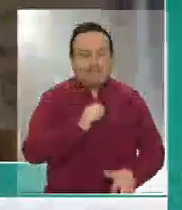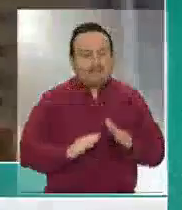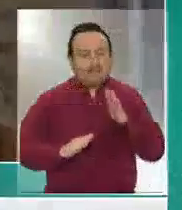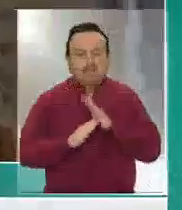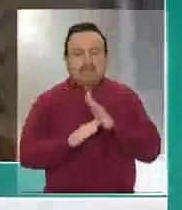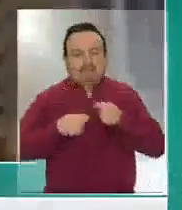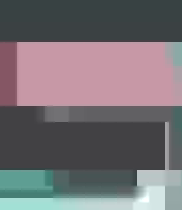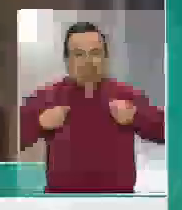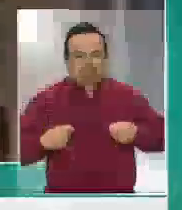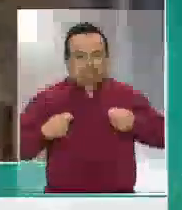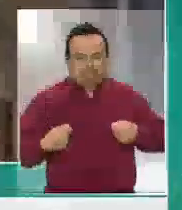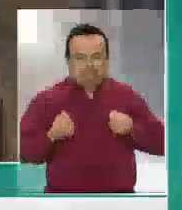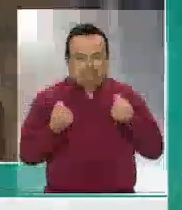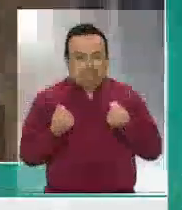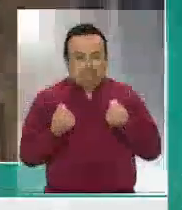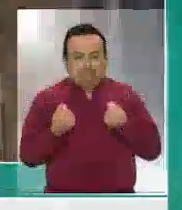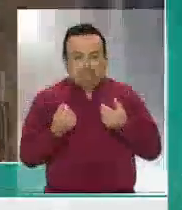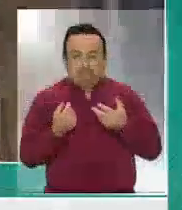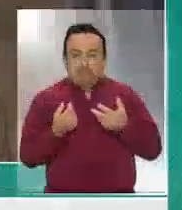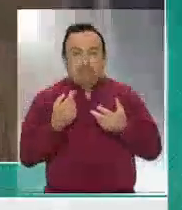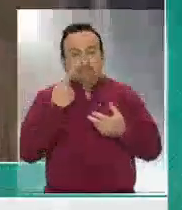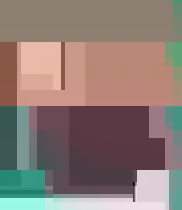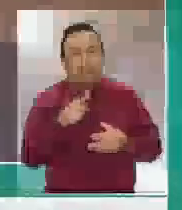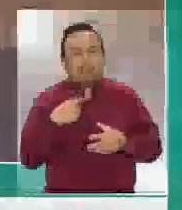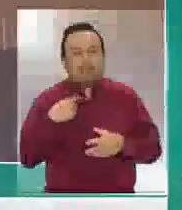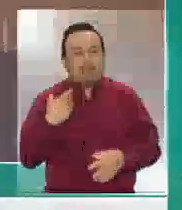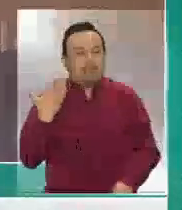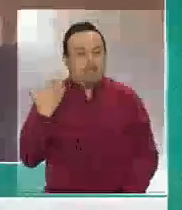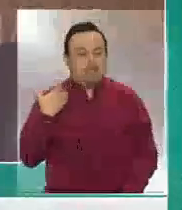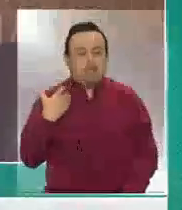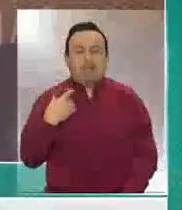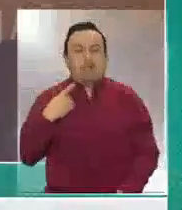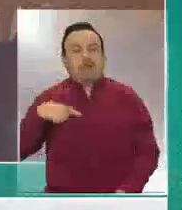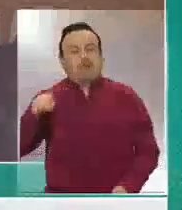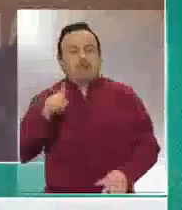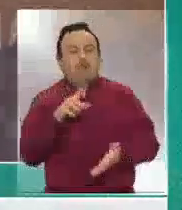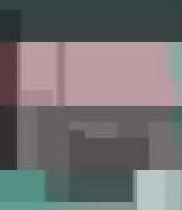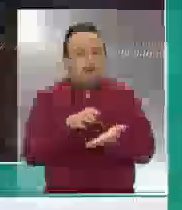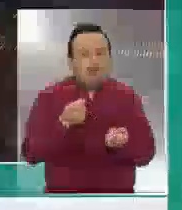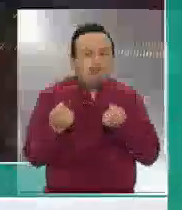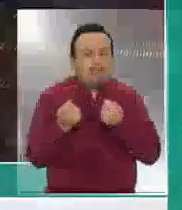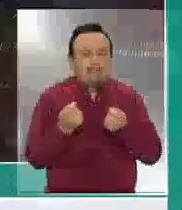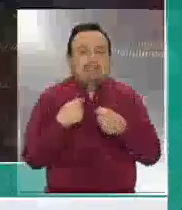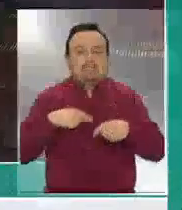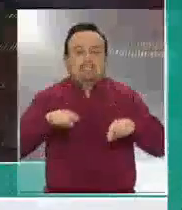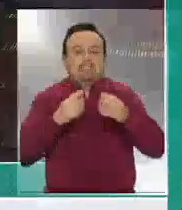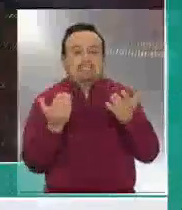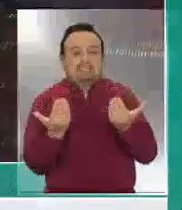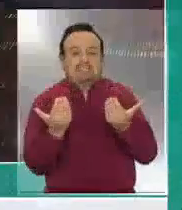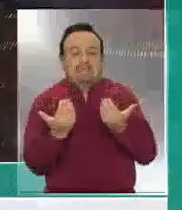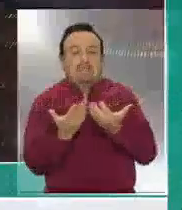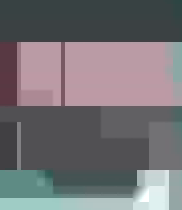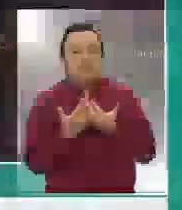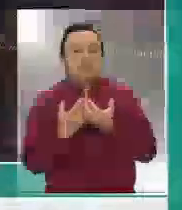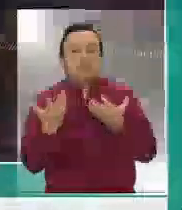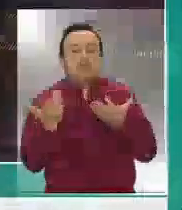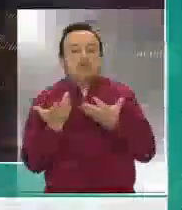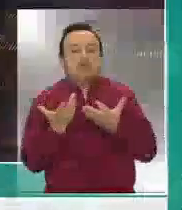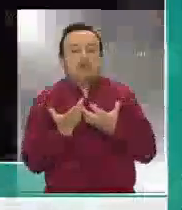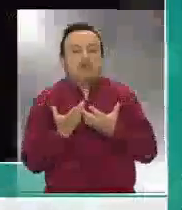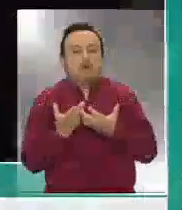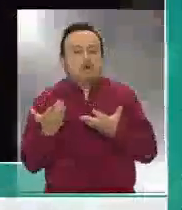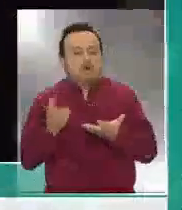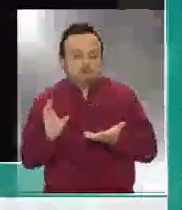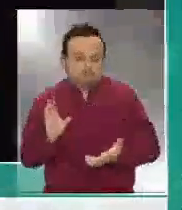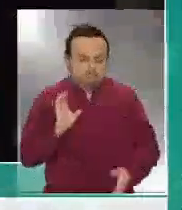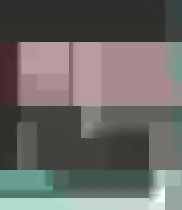por gastar. Yo hace unos días escribía, y muchos otros economistas también, de que necesitamos tener un sistema de transferencias muy